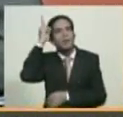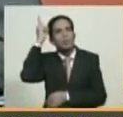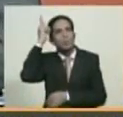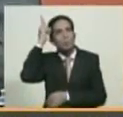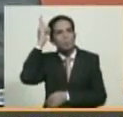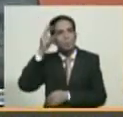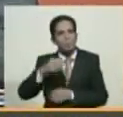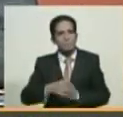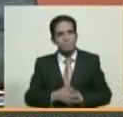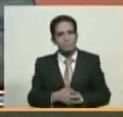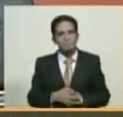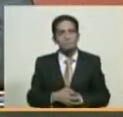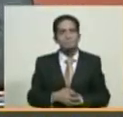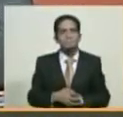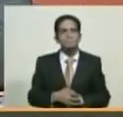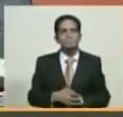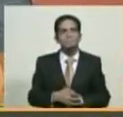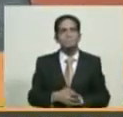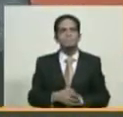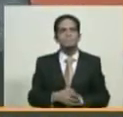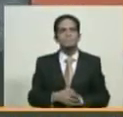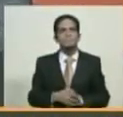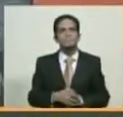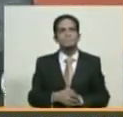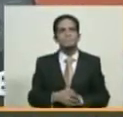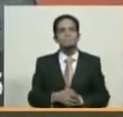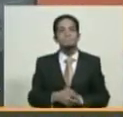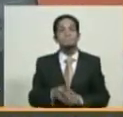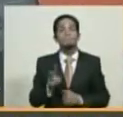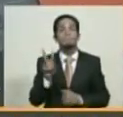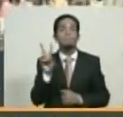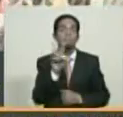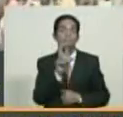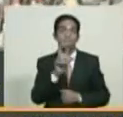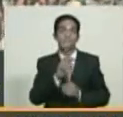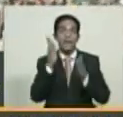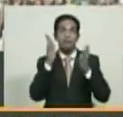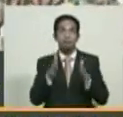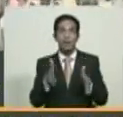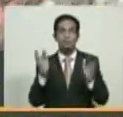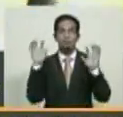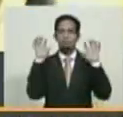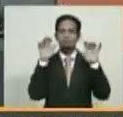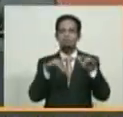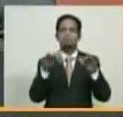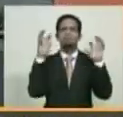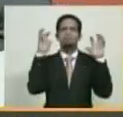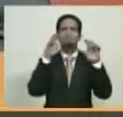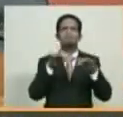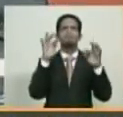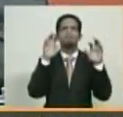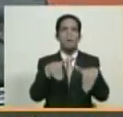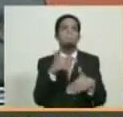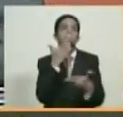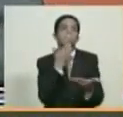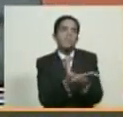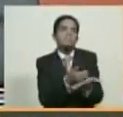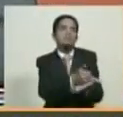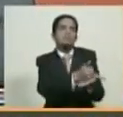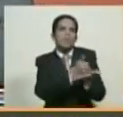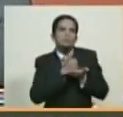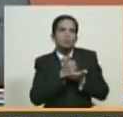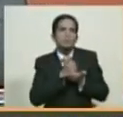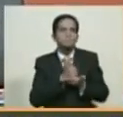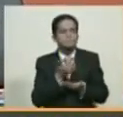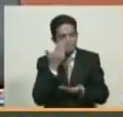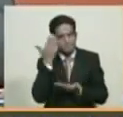capital de Perú. Venezolanos desesperados pidiendo ser repatriados. Tenemos el